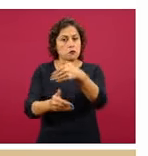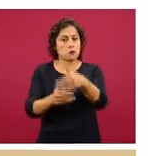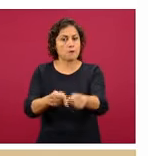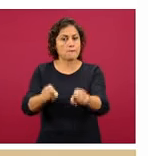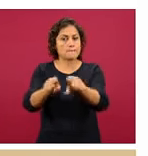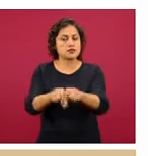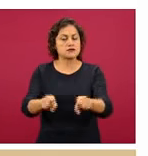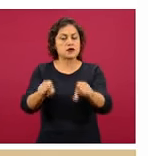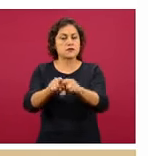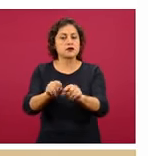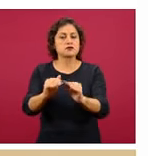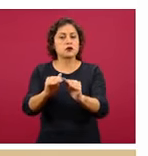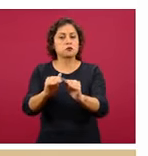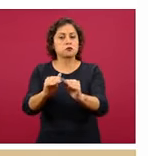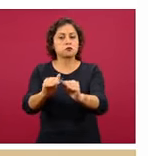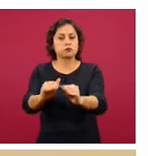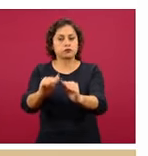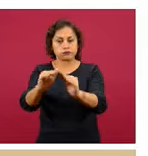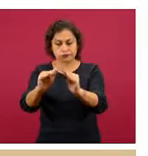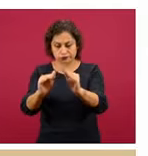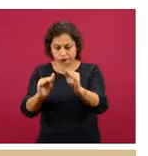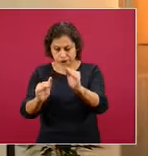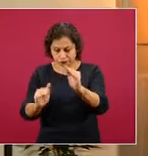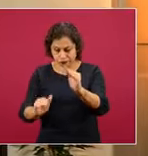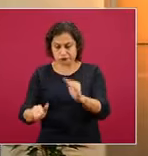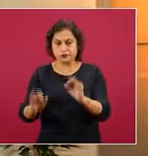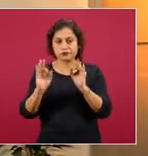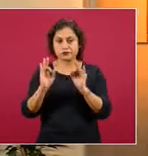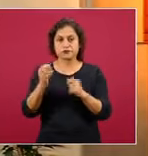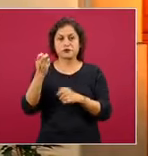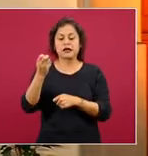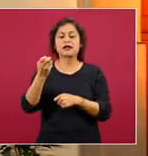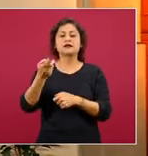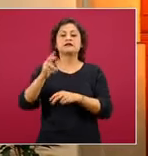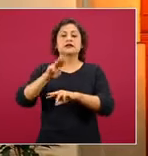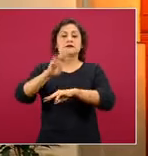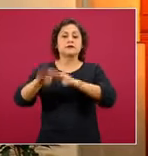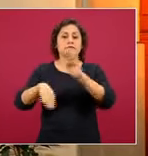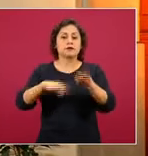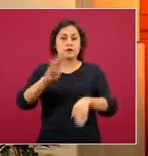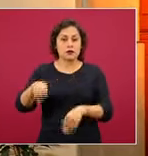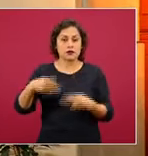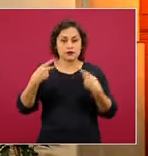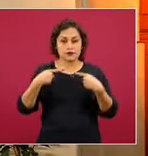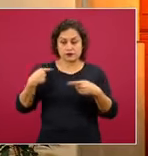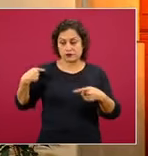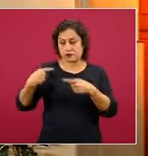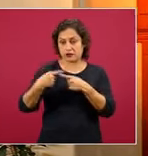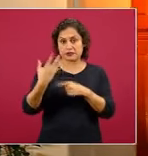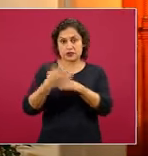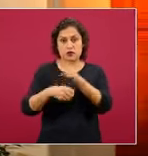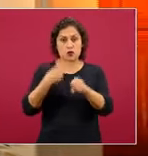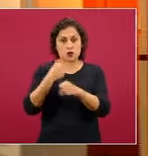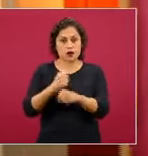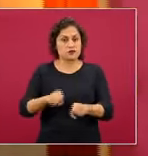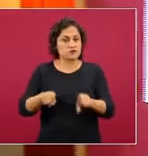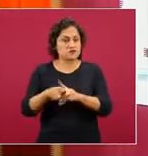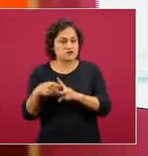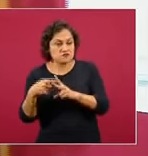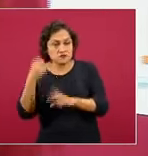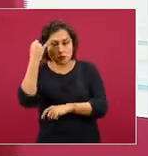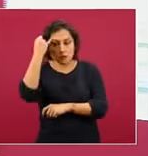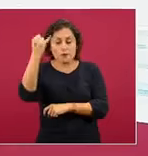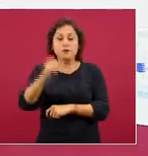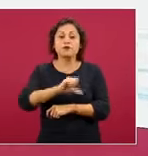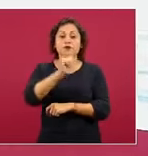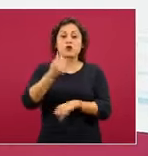y de acuerdo al número de muertes que se presentan de promedio de los últimos 5 años. En el caso de Chiapas y también para